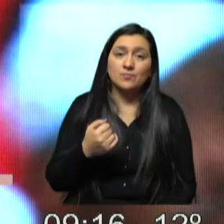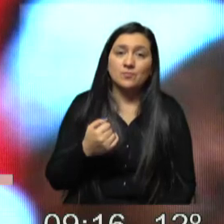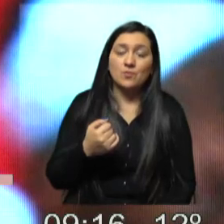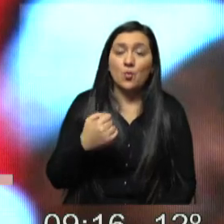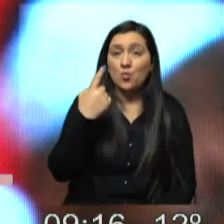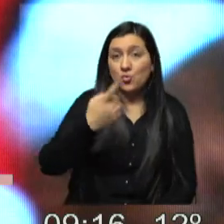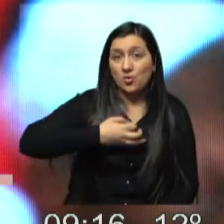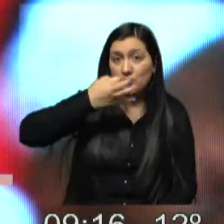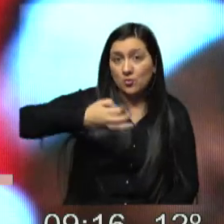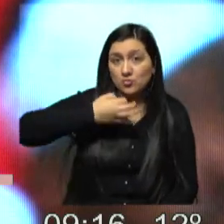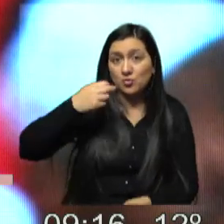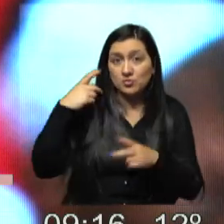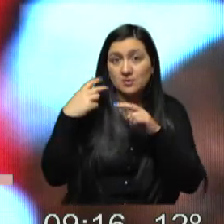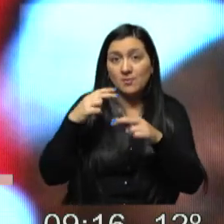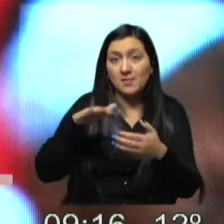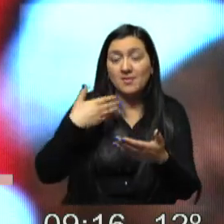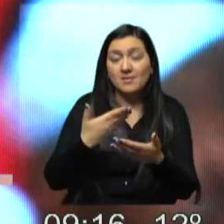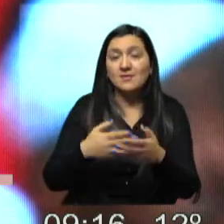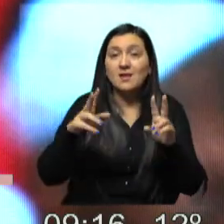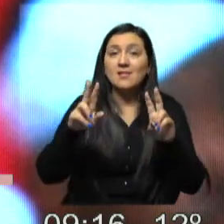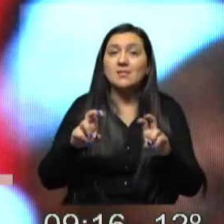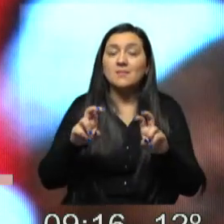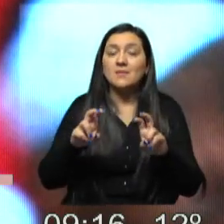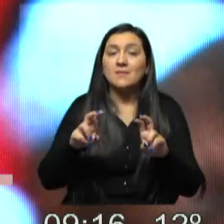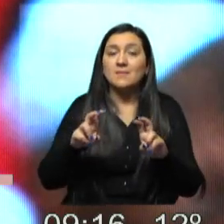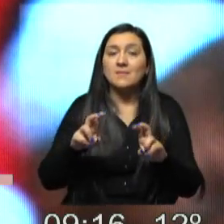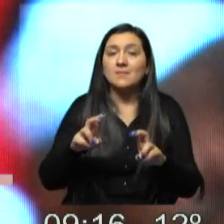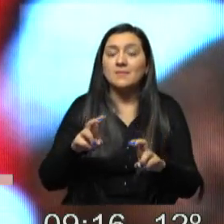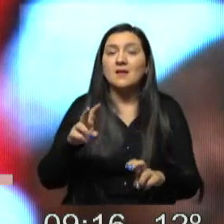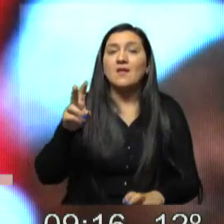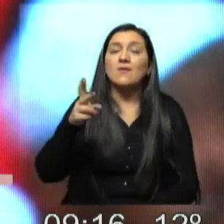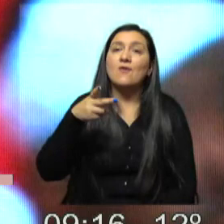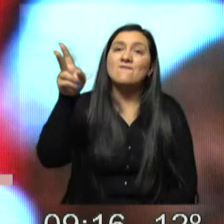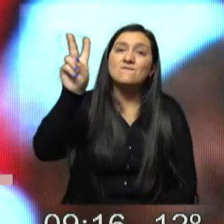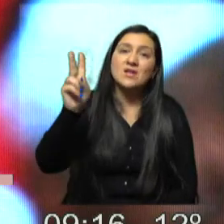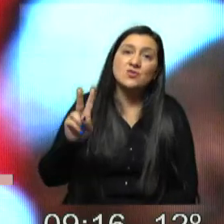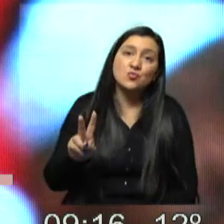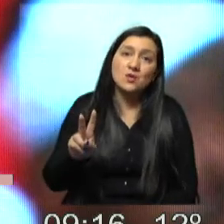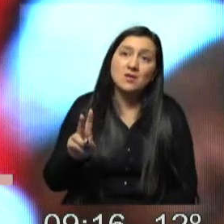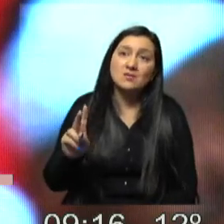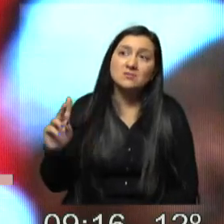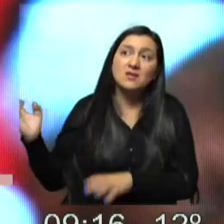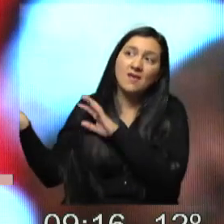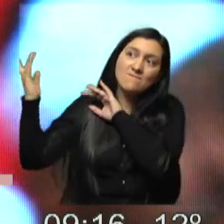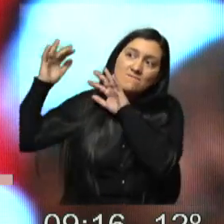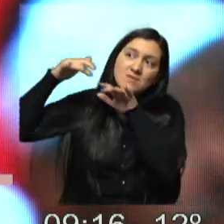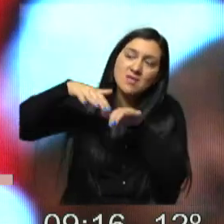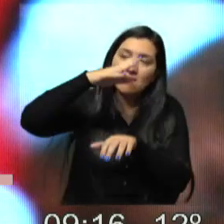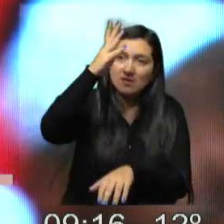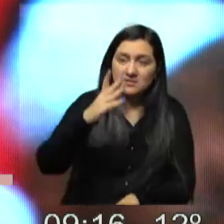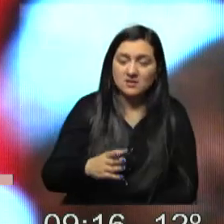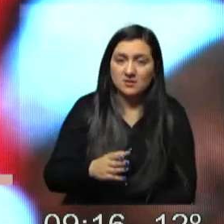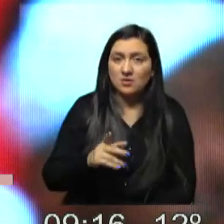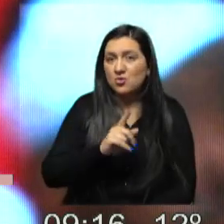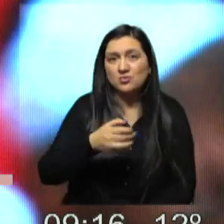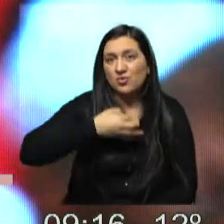de los discursos conservadores planteaban el tema de la venezolanización de Brasil, ¿no? Uh-huh. Ese no es un discurso nuevo. Si uno mira la